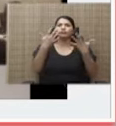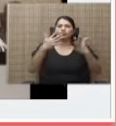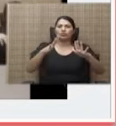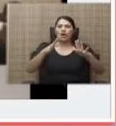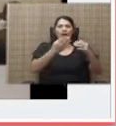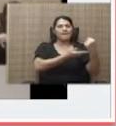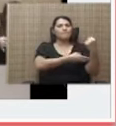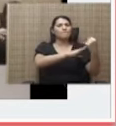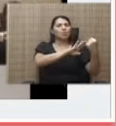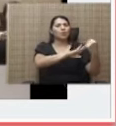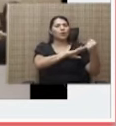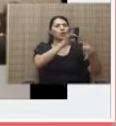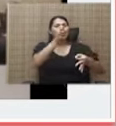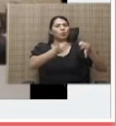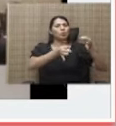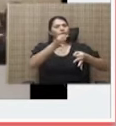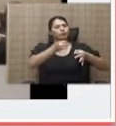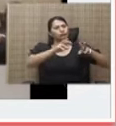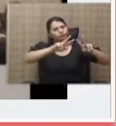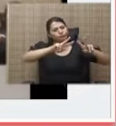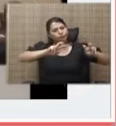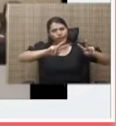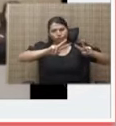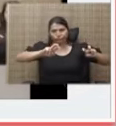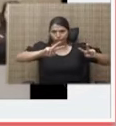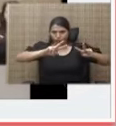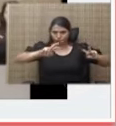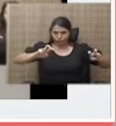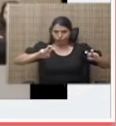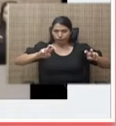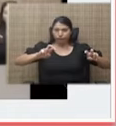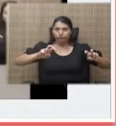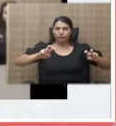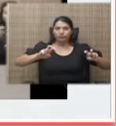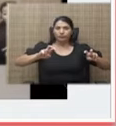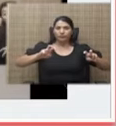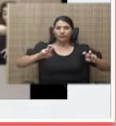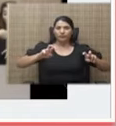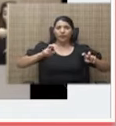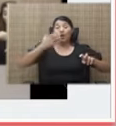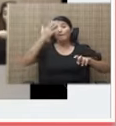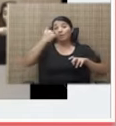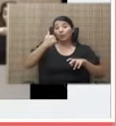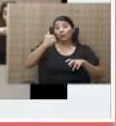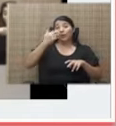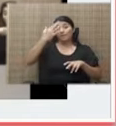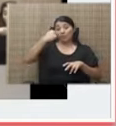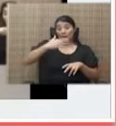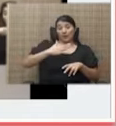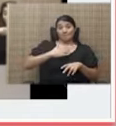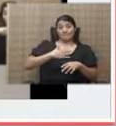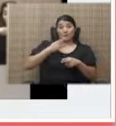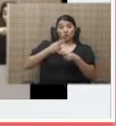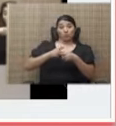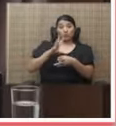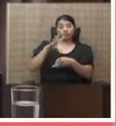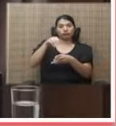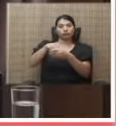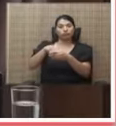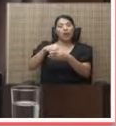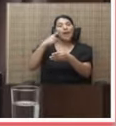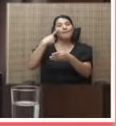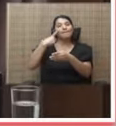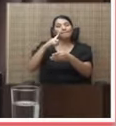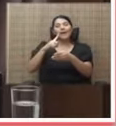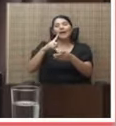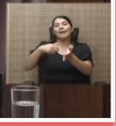someterme al escrutinio en este caso para la elección del puesto de fiscal general